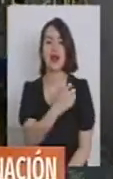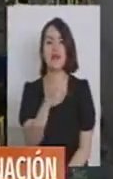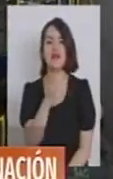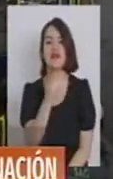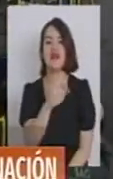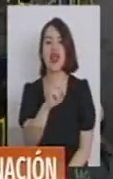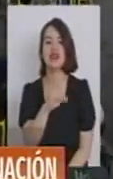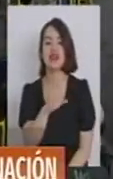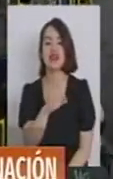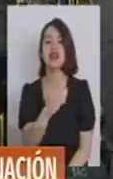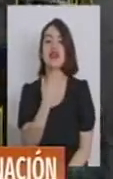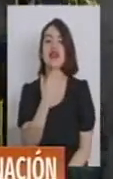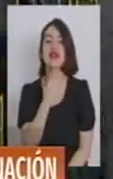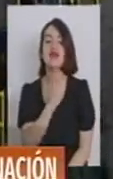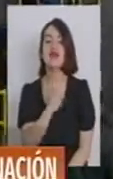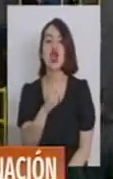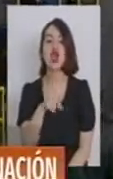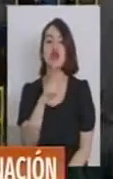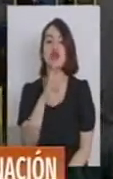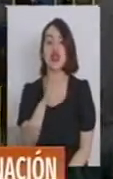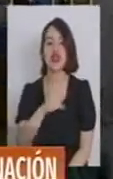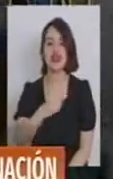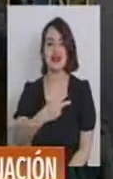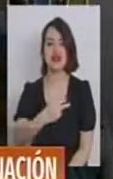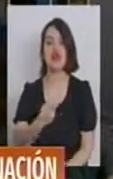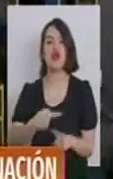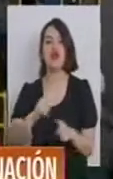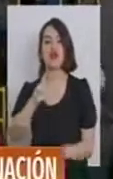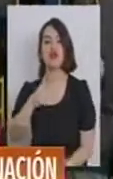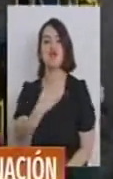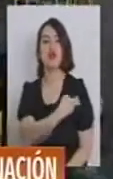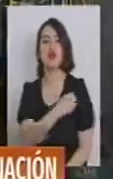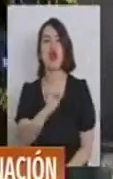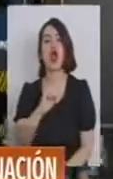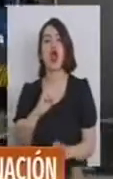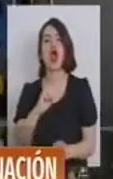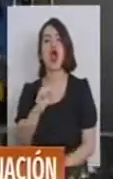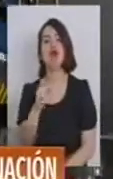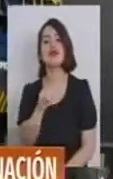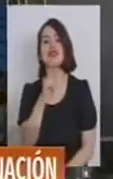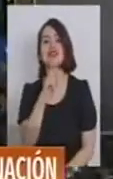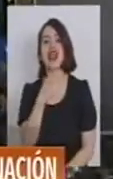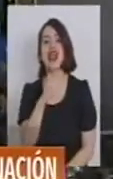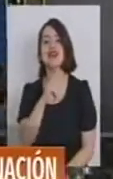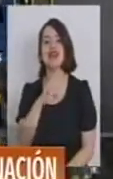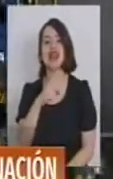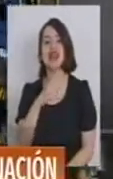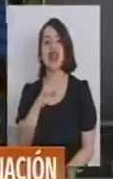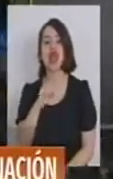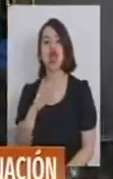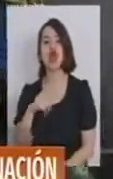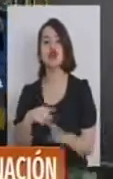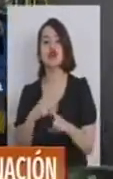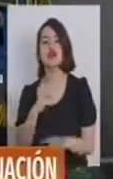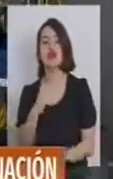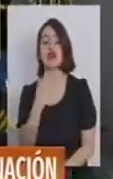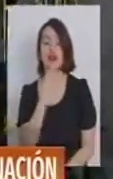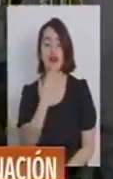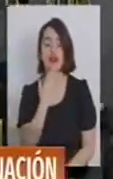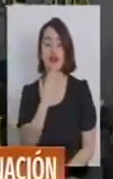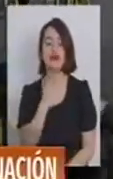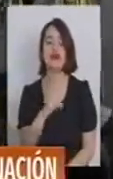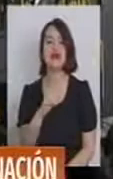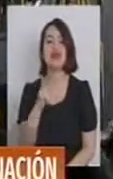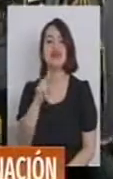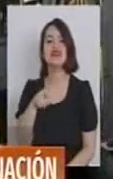Pfizer, BioNTech, el caso de la vacuna AstraZeneca Oxford y, por supuesto, la vacuna Sinovac que tenemos